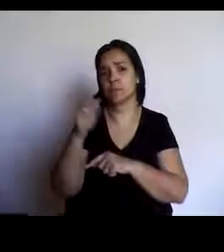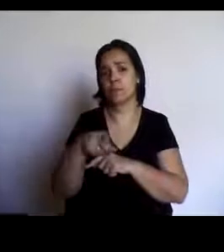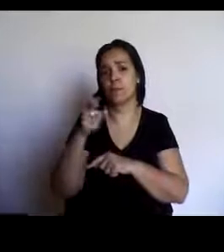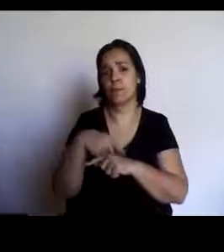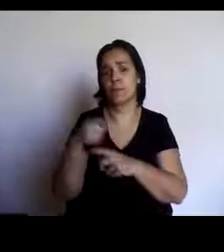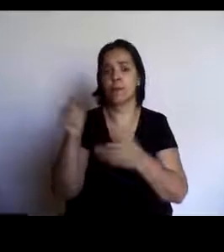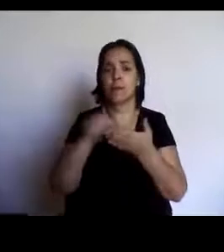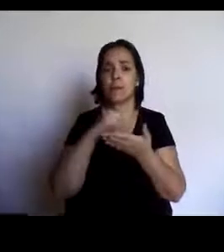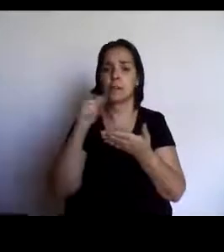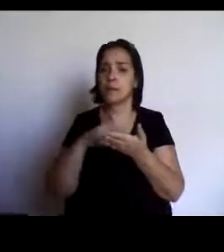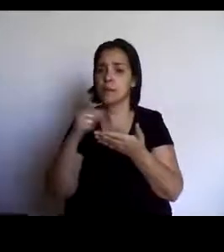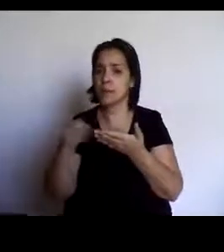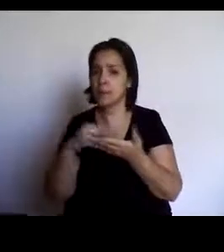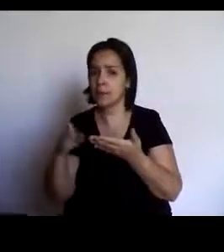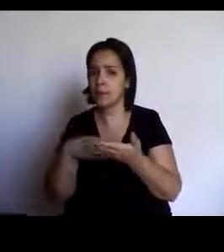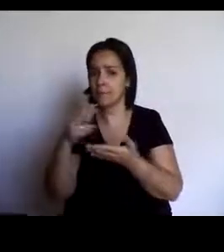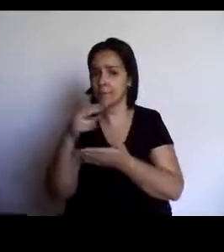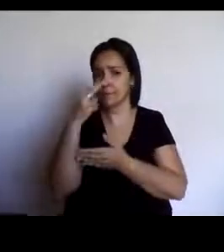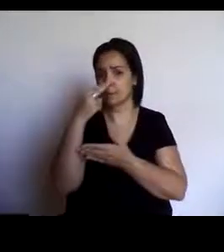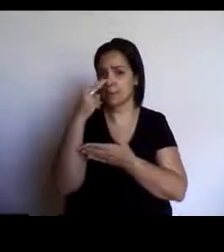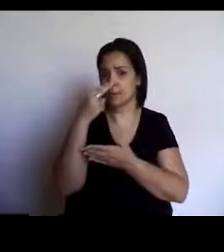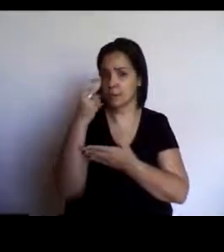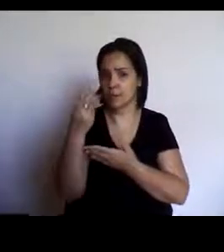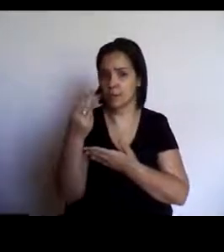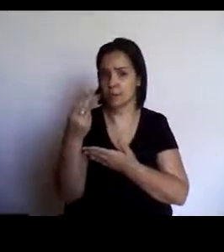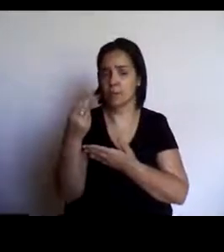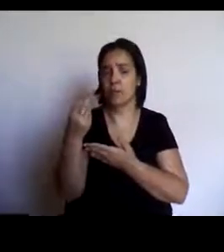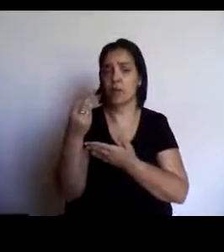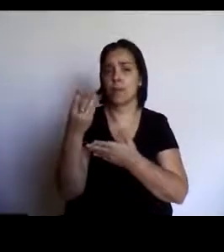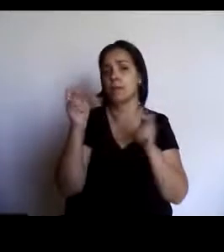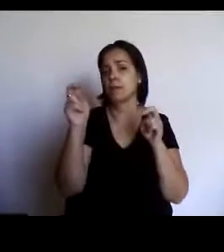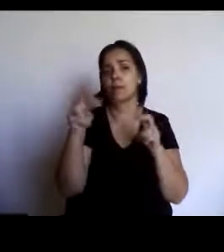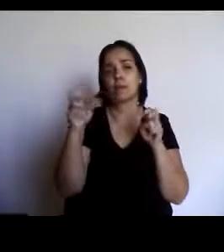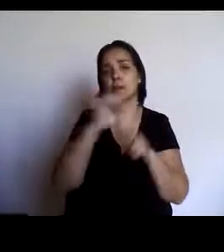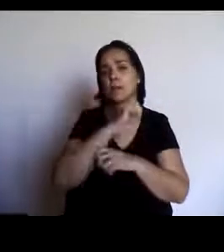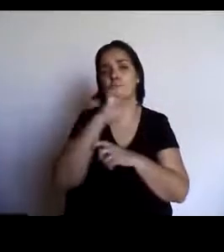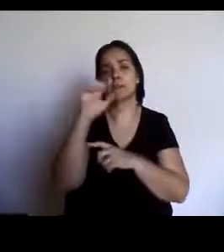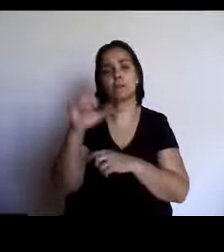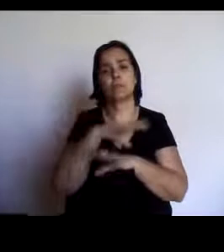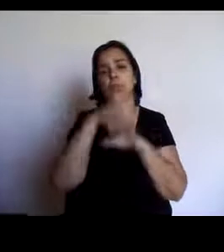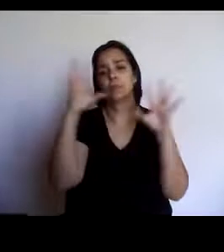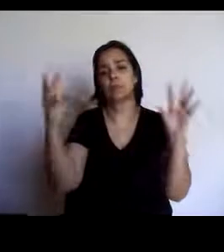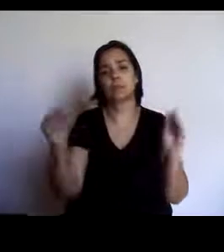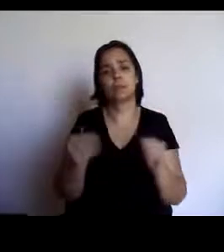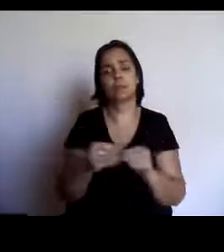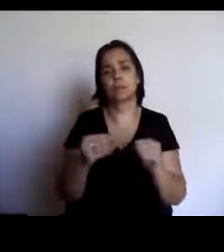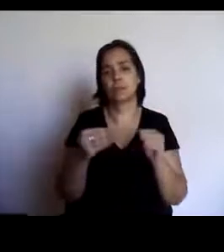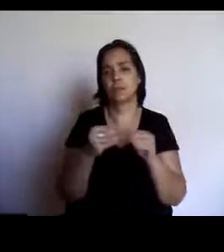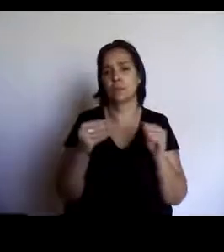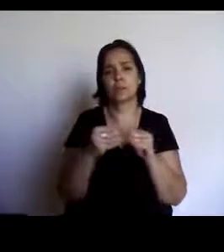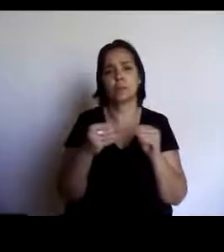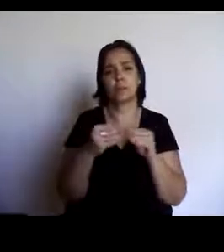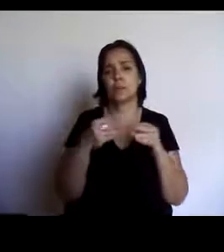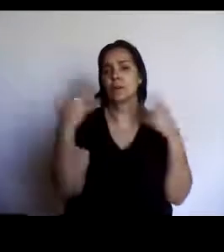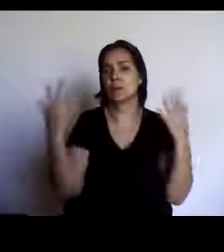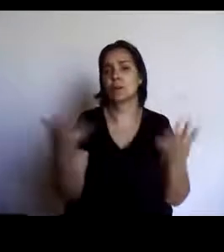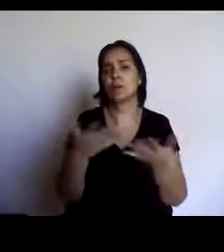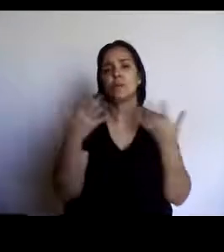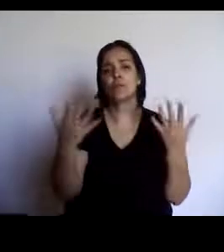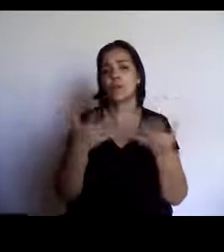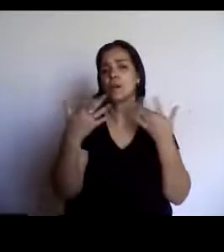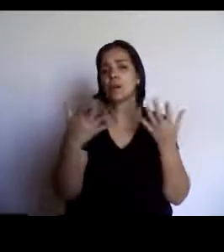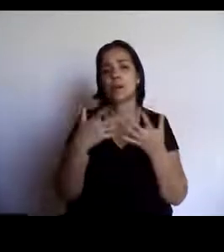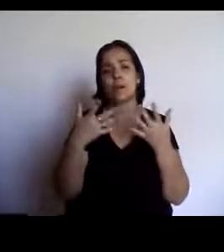sobre materias de interés de asuntos europeos y, en definitiva, llevamos a cabo cuantas acciones contribuyan a